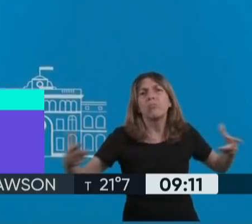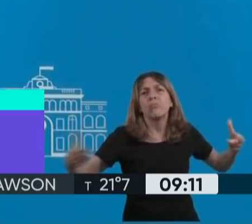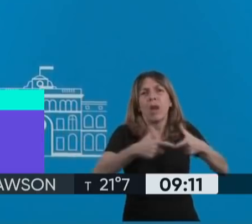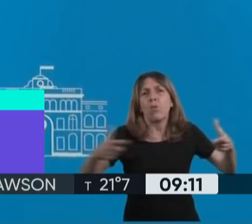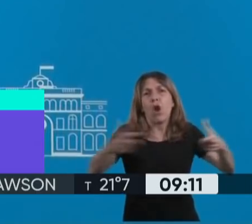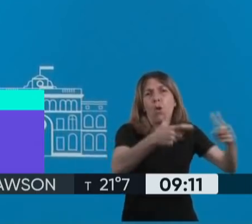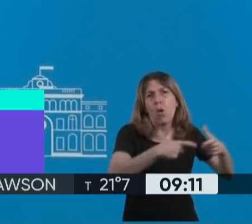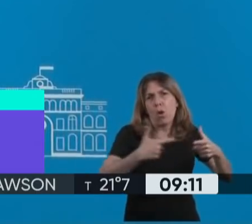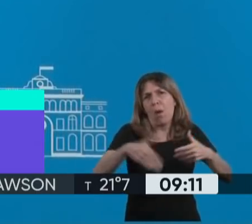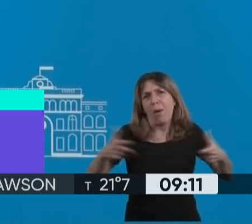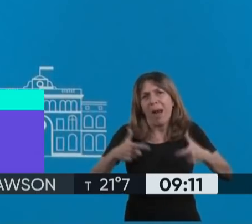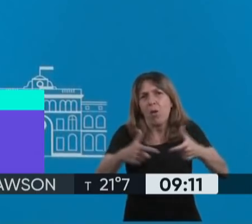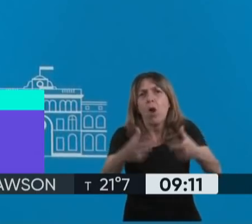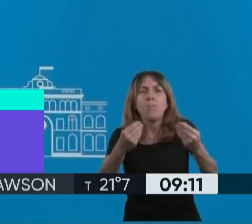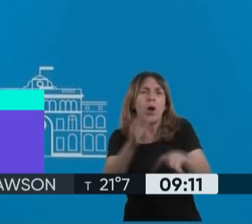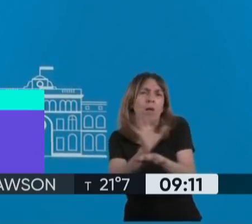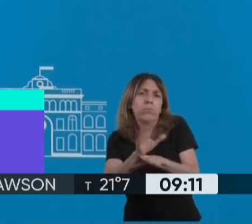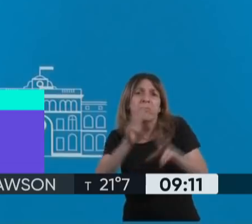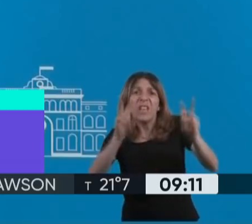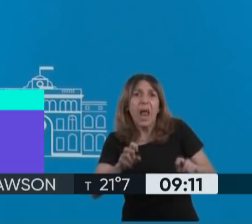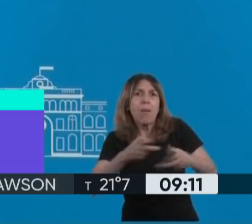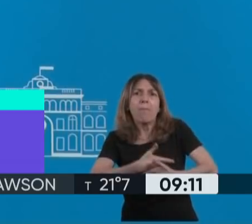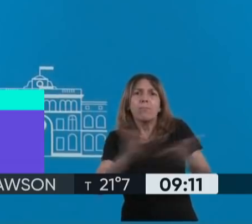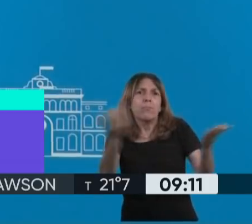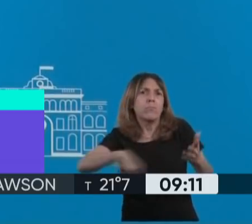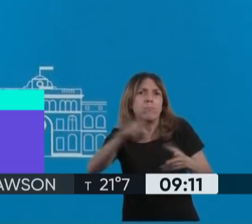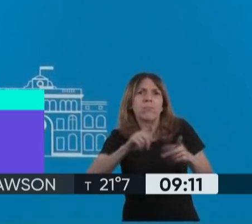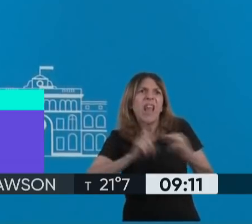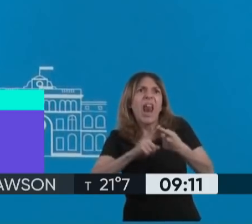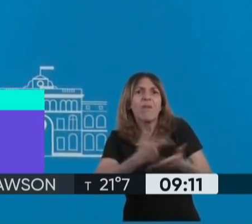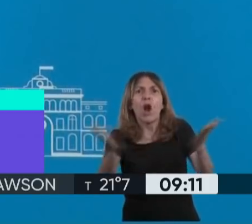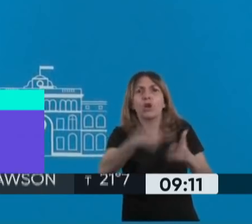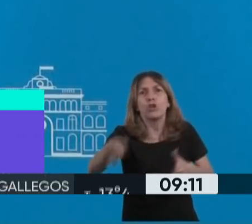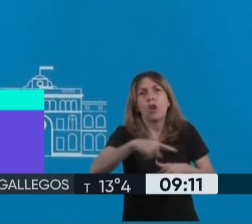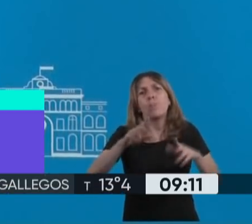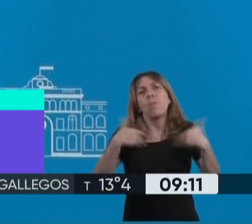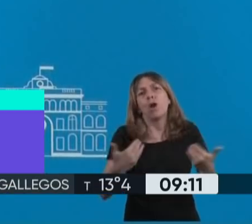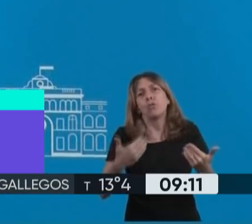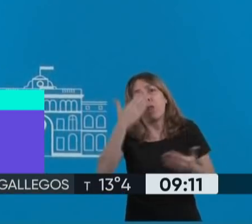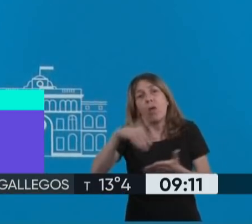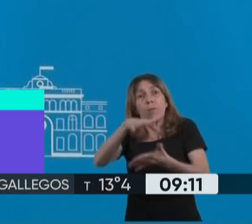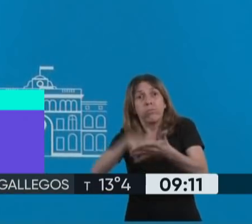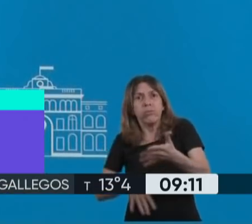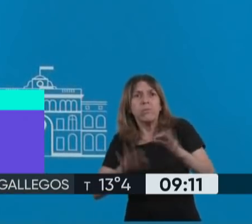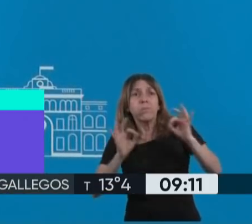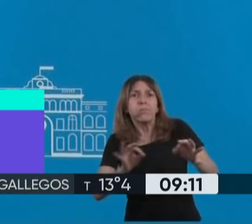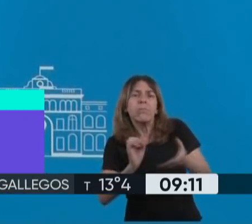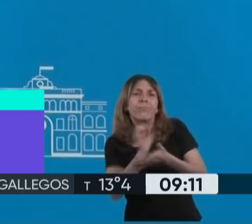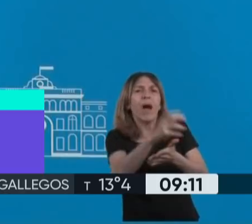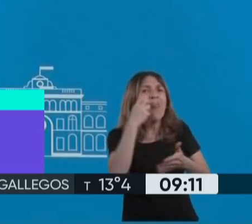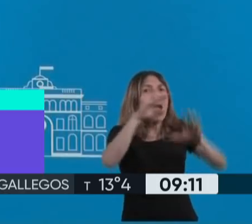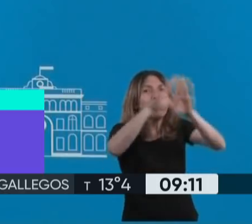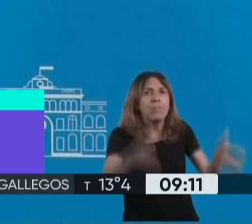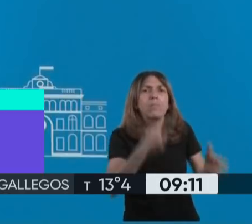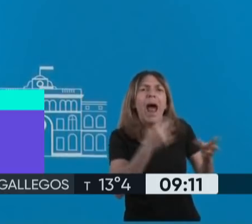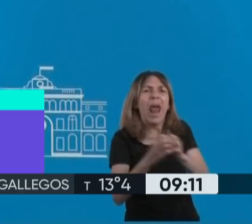la sociedad argentina y lo queremos llevar adelante de la mejor manera posible y, por supuesto, después en el Parlamento, cuando haya que discutir y debatir el